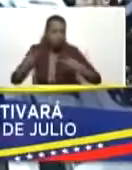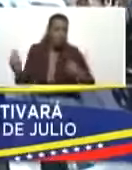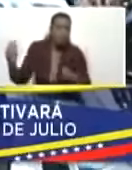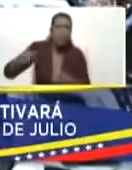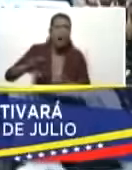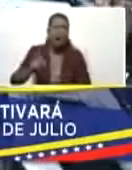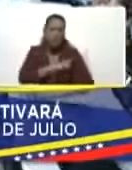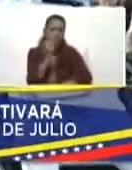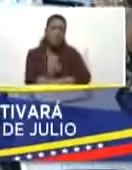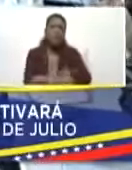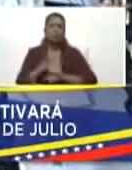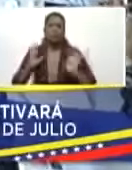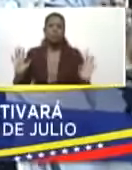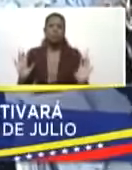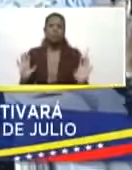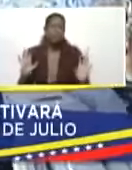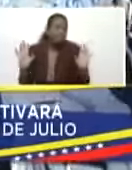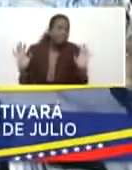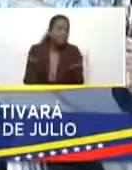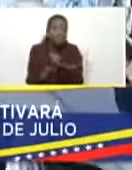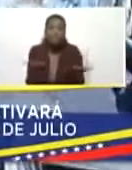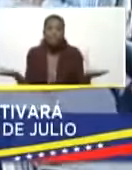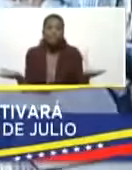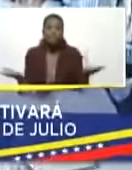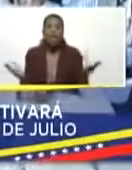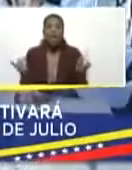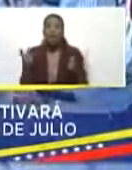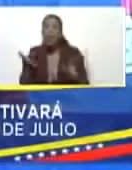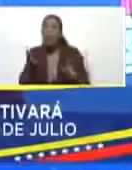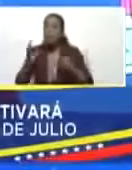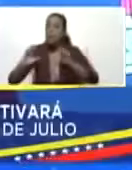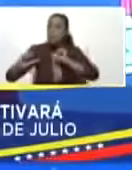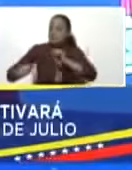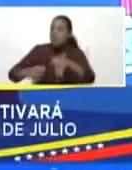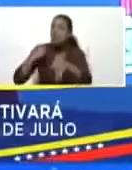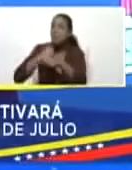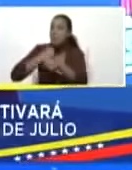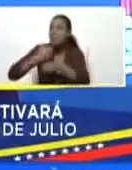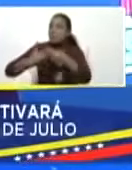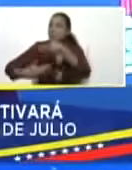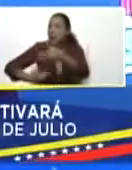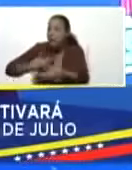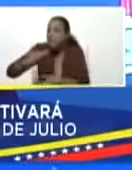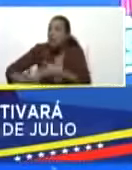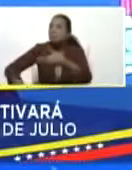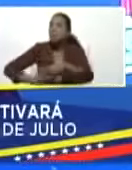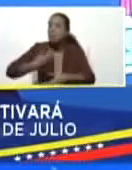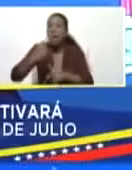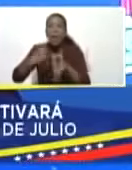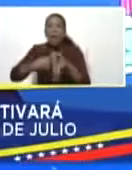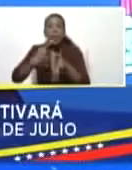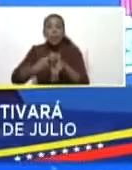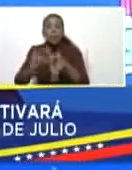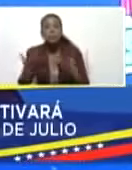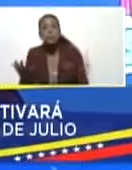Y la cosa empieza a funcionar. Entonces,